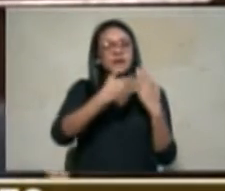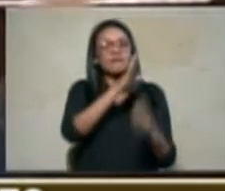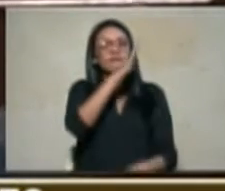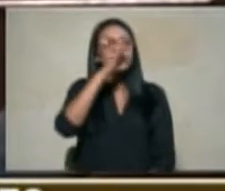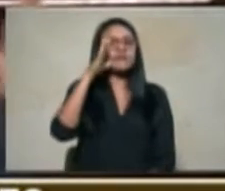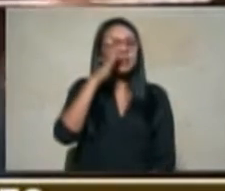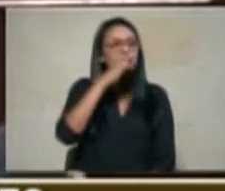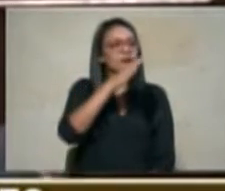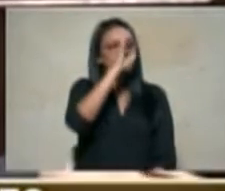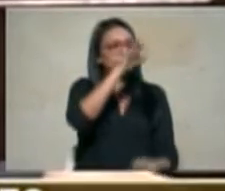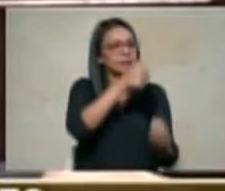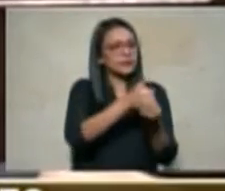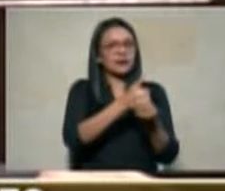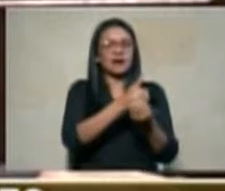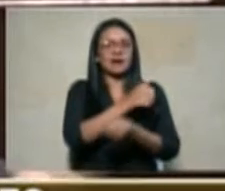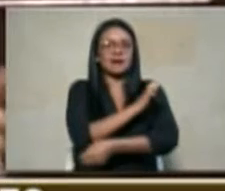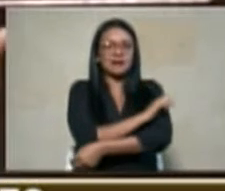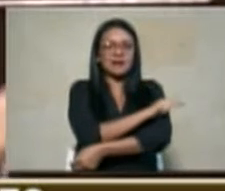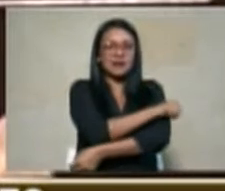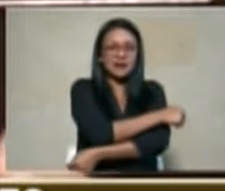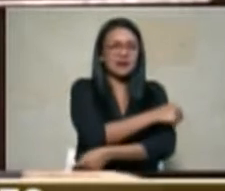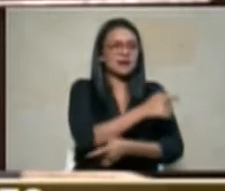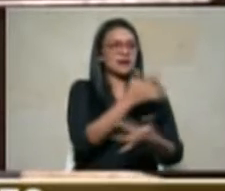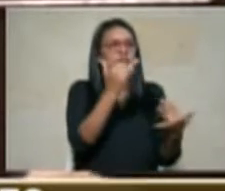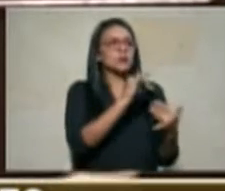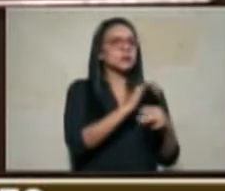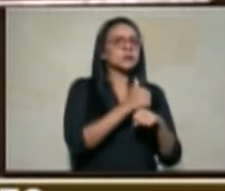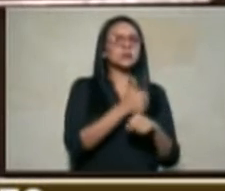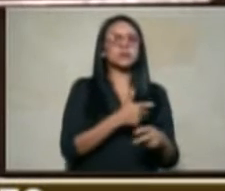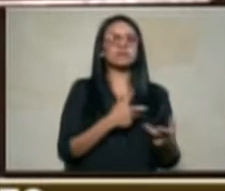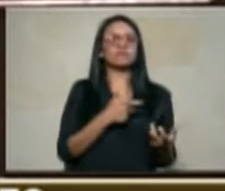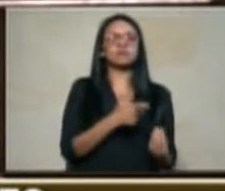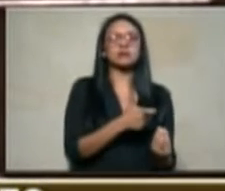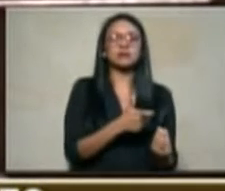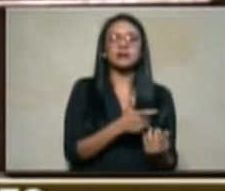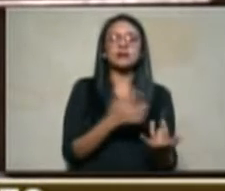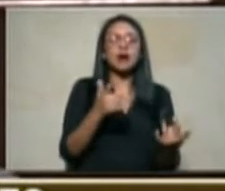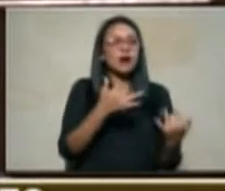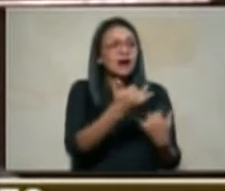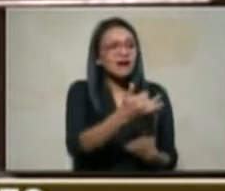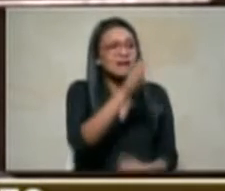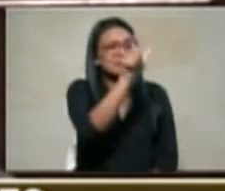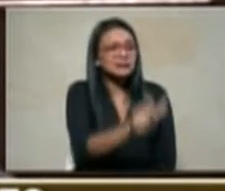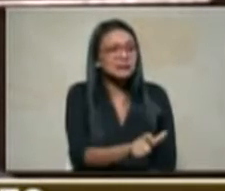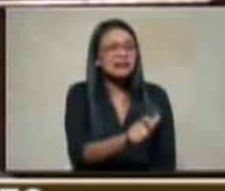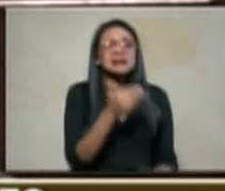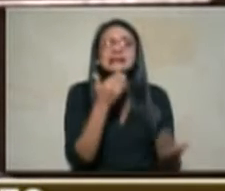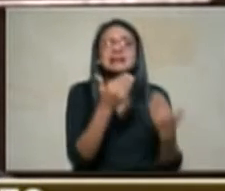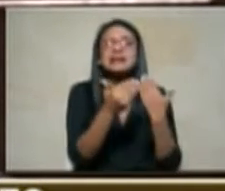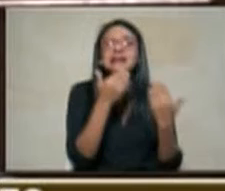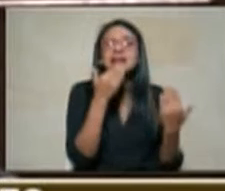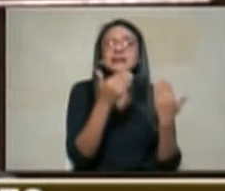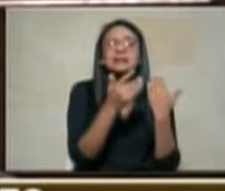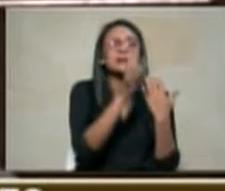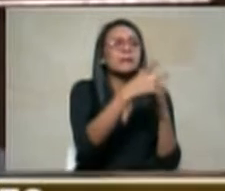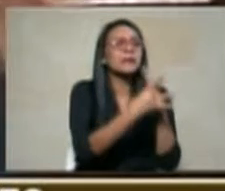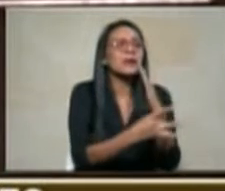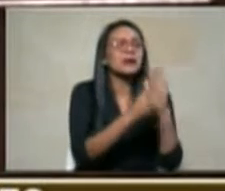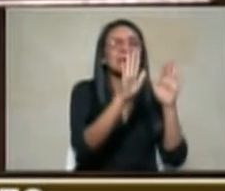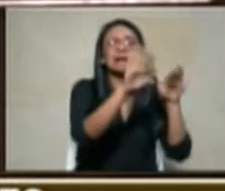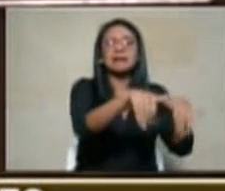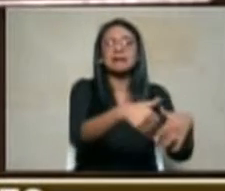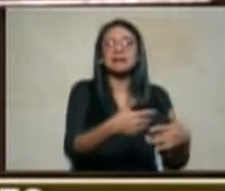al paramilitar armado hasta los dientes o al narcotraficante. Encontraron un pobre campesino y no voy a dejar de decirlo. Lo